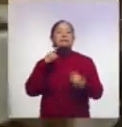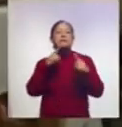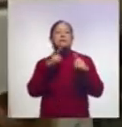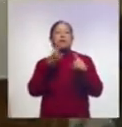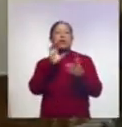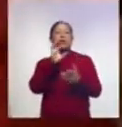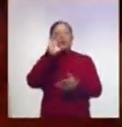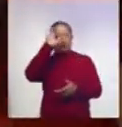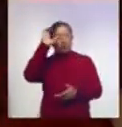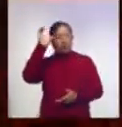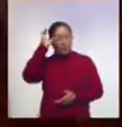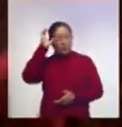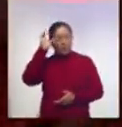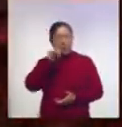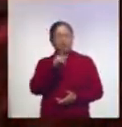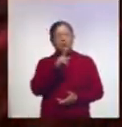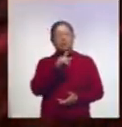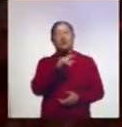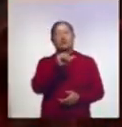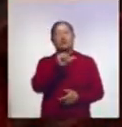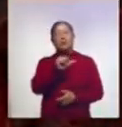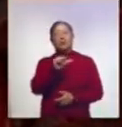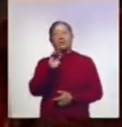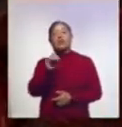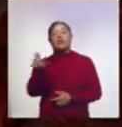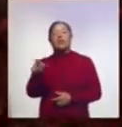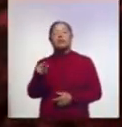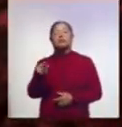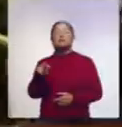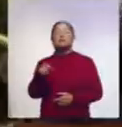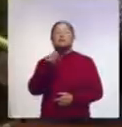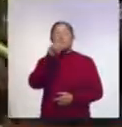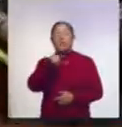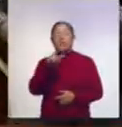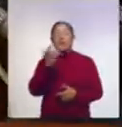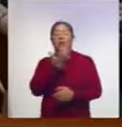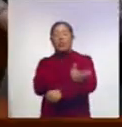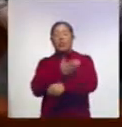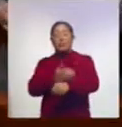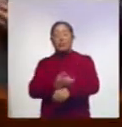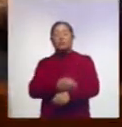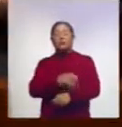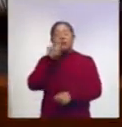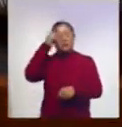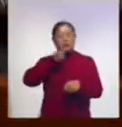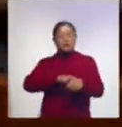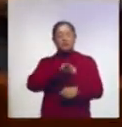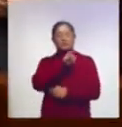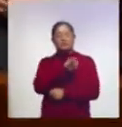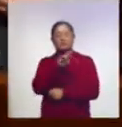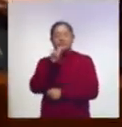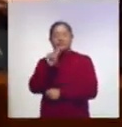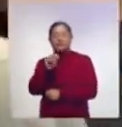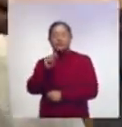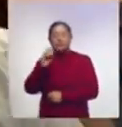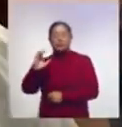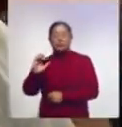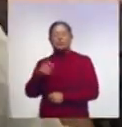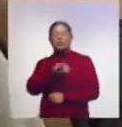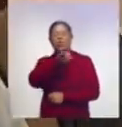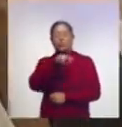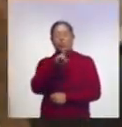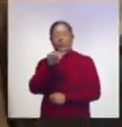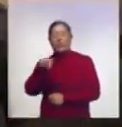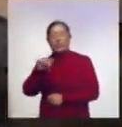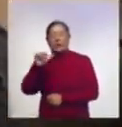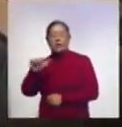Alejandra Frausto también estuvo acompañada por el director general del Instituto Tlaxcalteca de la Cultura, Juan Antonio González Necoechea, de los